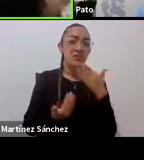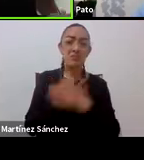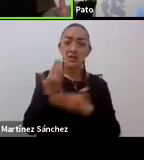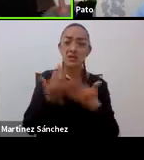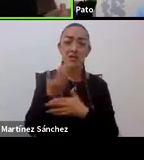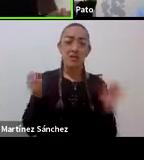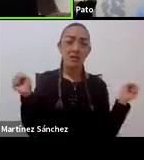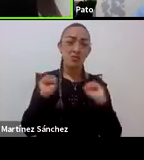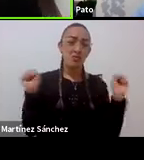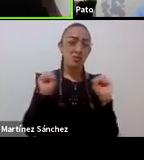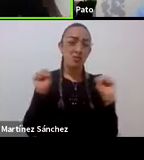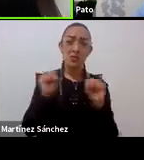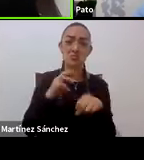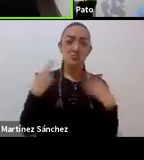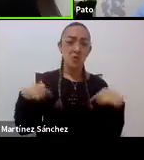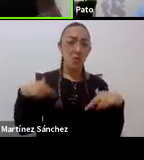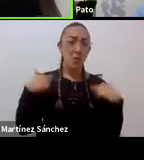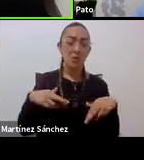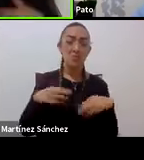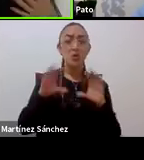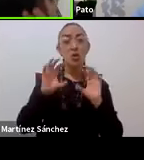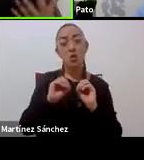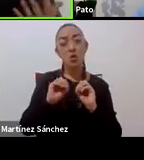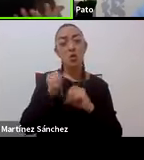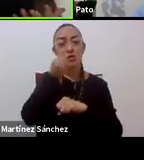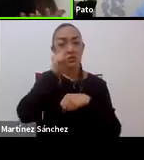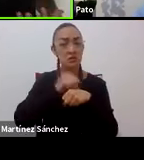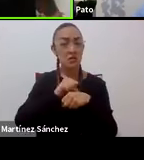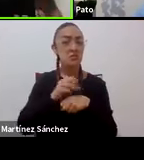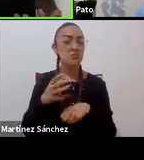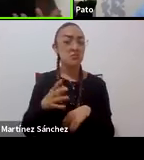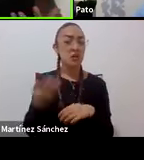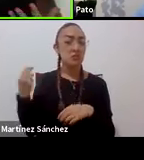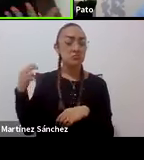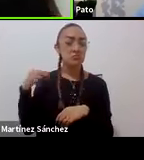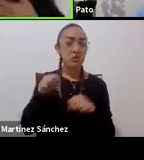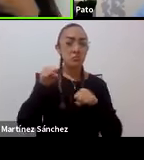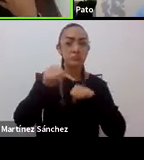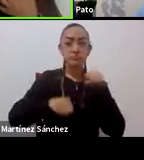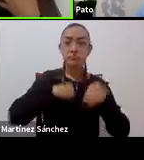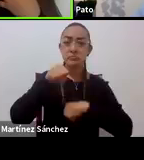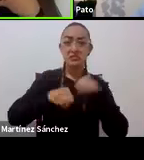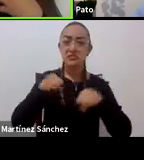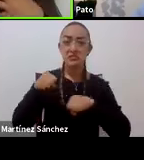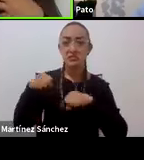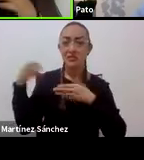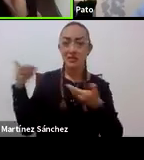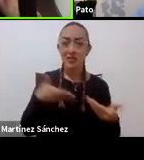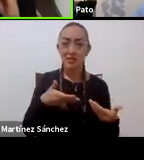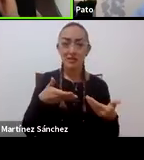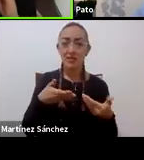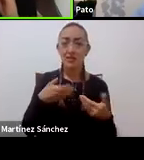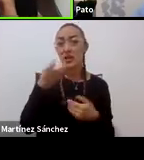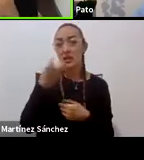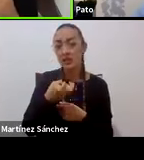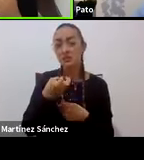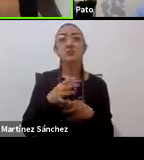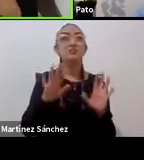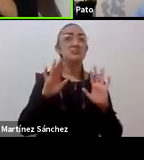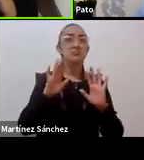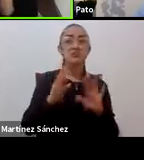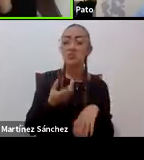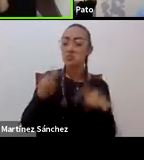secretario de Transportes que llegaba en su bici, ¿no? Nosotros con nuestra ropa de diario, y que rompíamos desde ahí paradigmas, pero